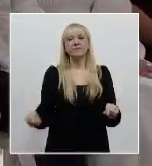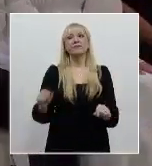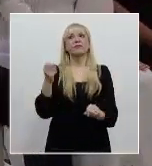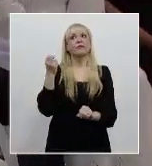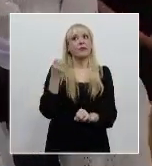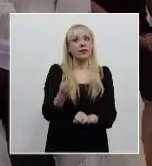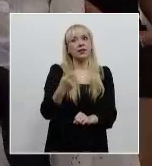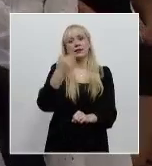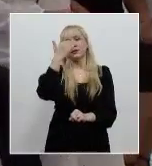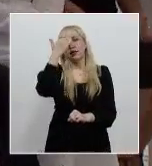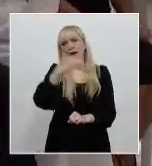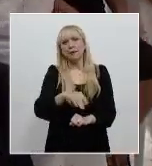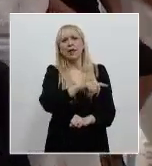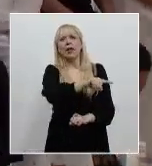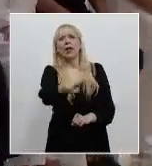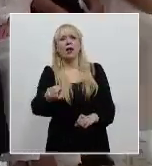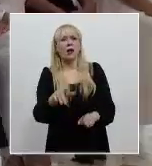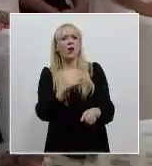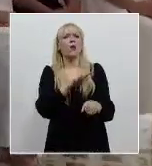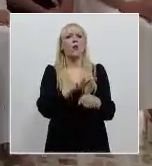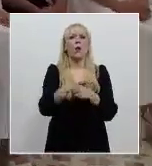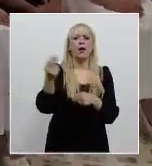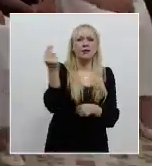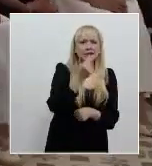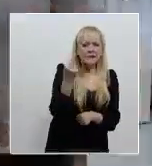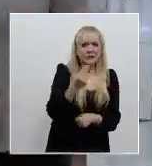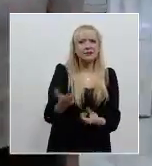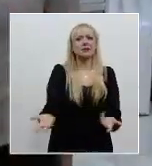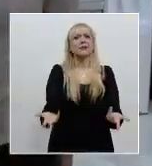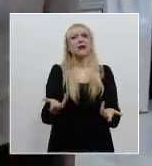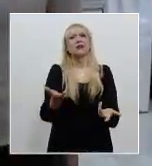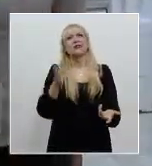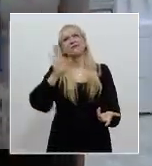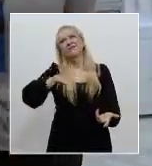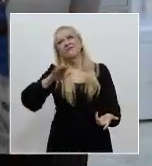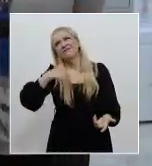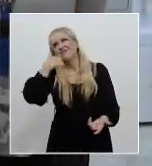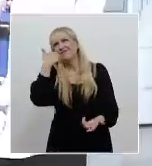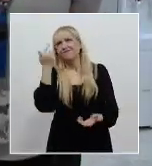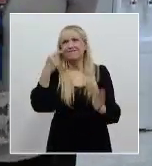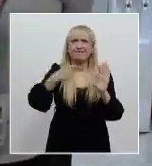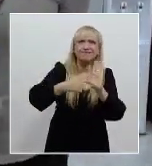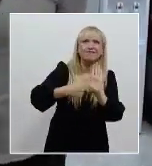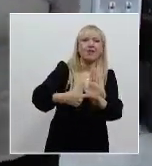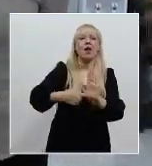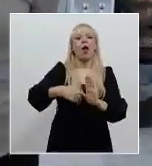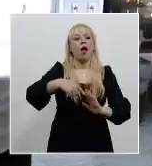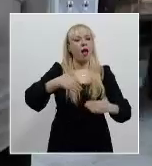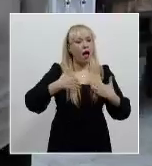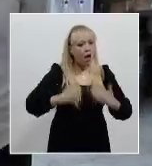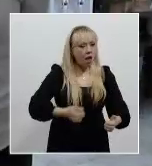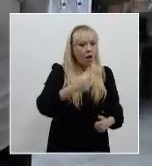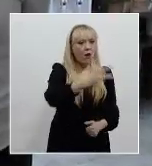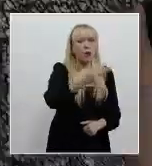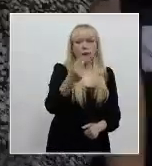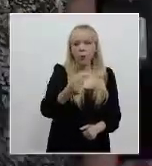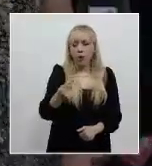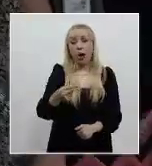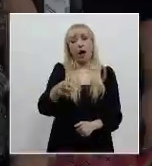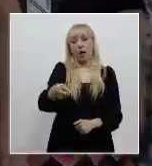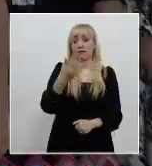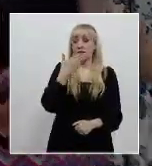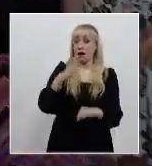permite conocer sus inquietudes y requerimientos de primera mano, de entender mejor sus necesidades, reconocer sus méritos